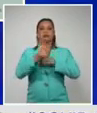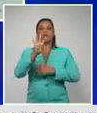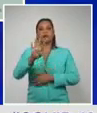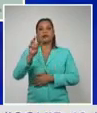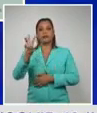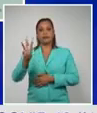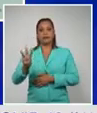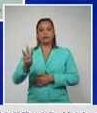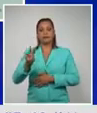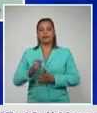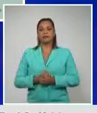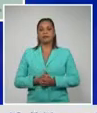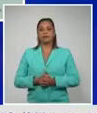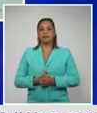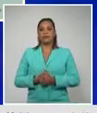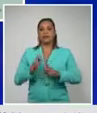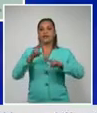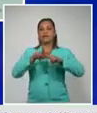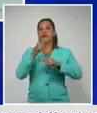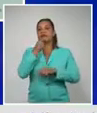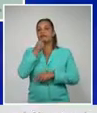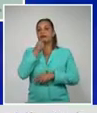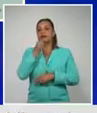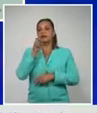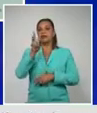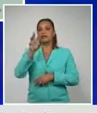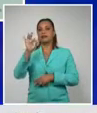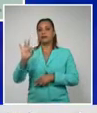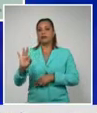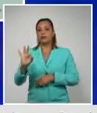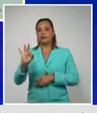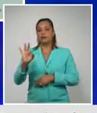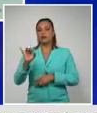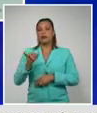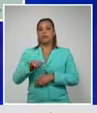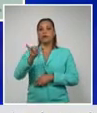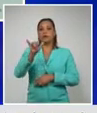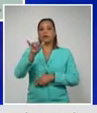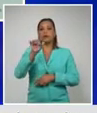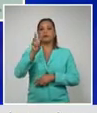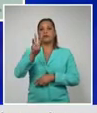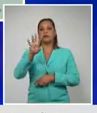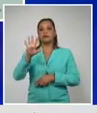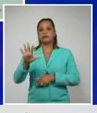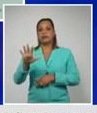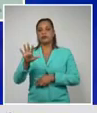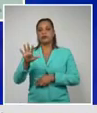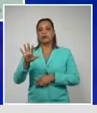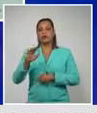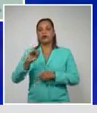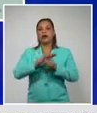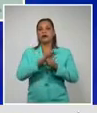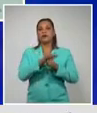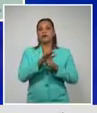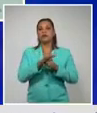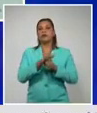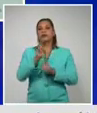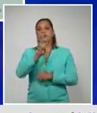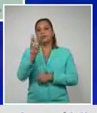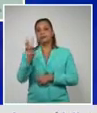43, Habana Vieja 38, Boyeros 35, Arroyo Naranjo